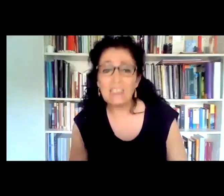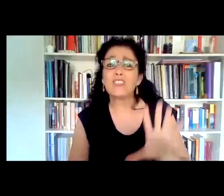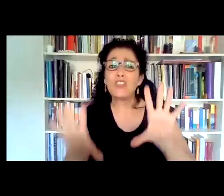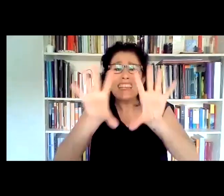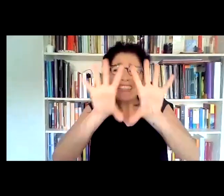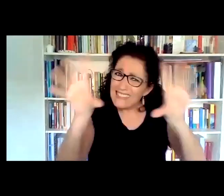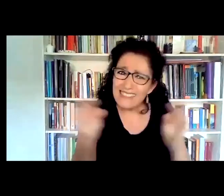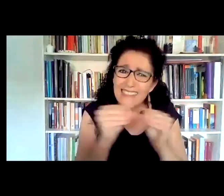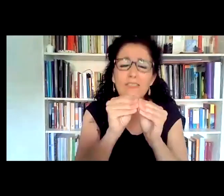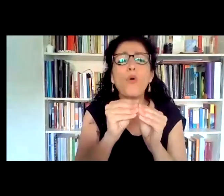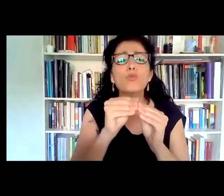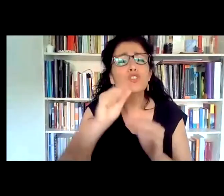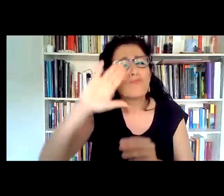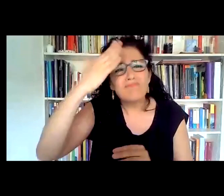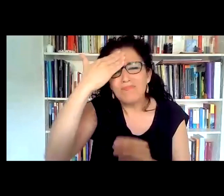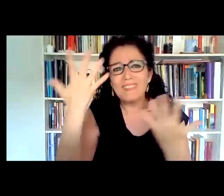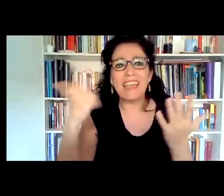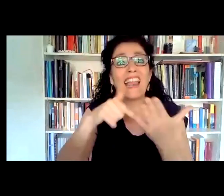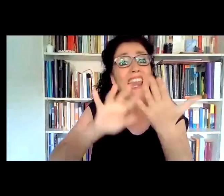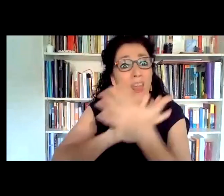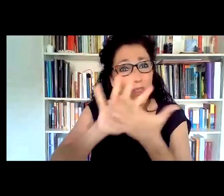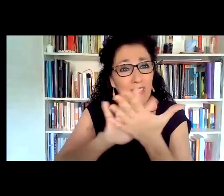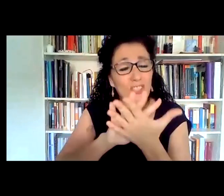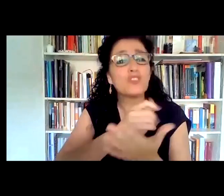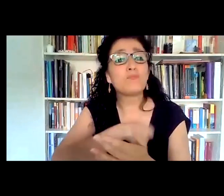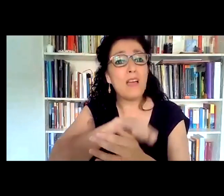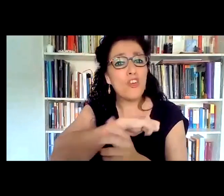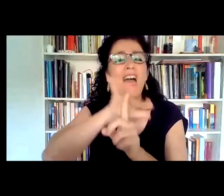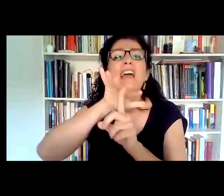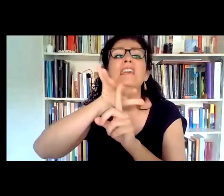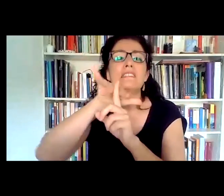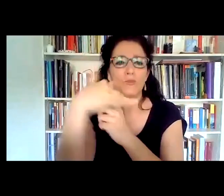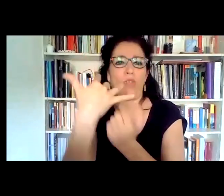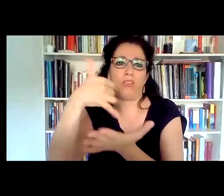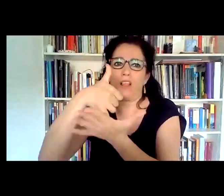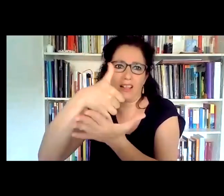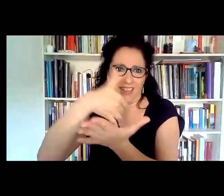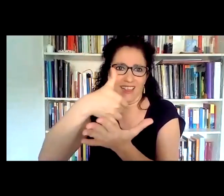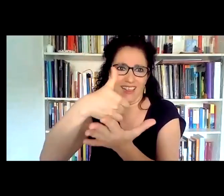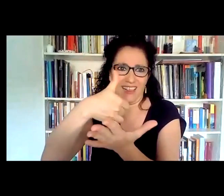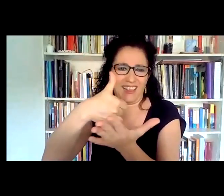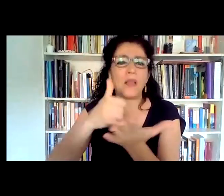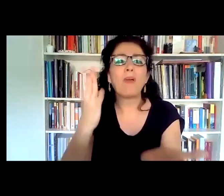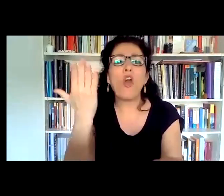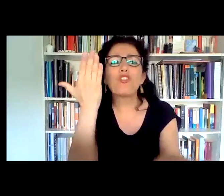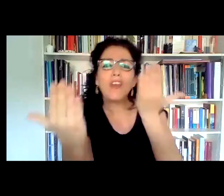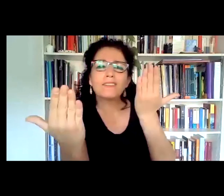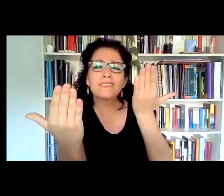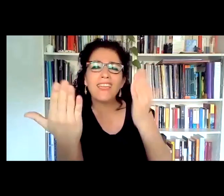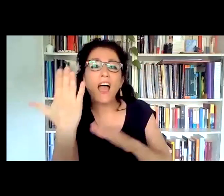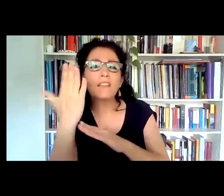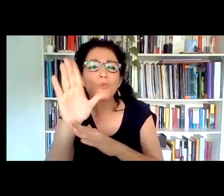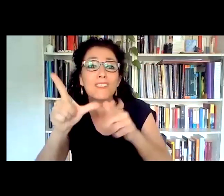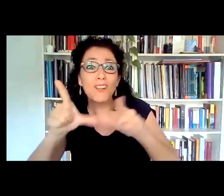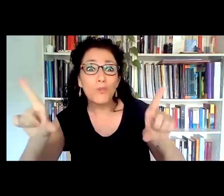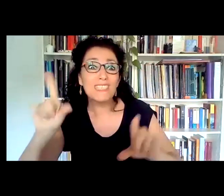protegido para garantizar su uso lingüístico de las personas sordas y sordociegas. La lengua de signos española se encuentra en una